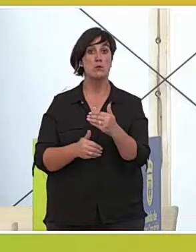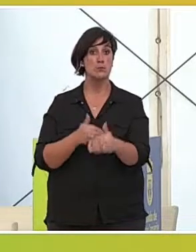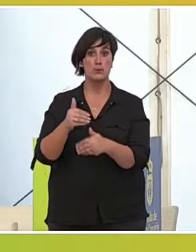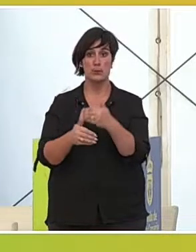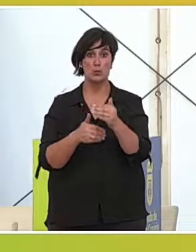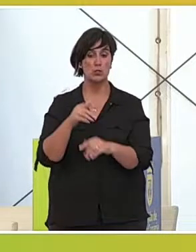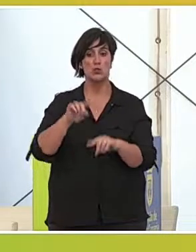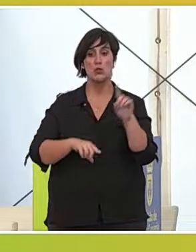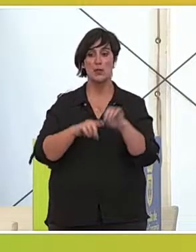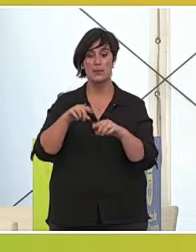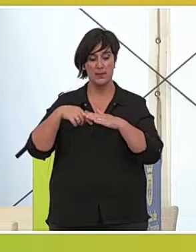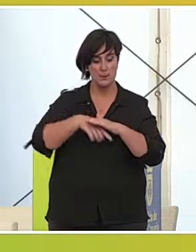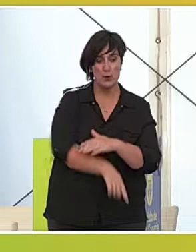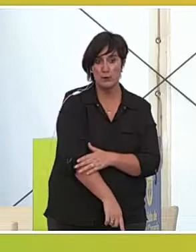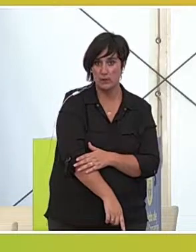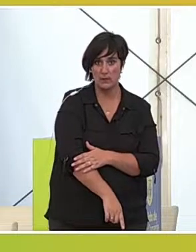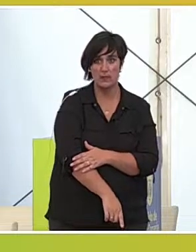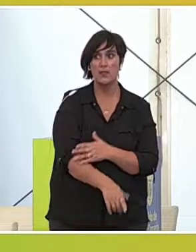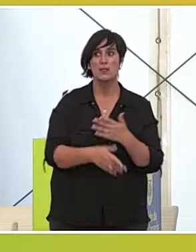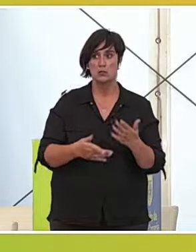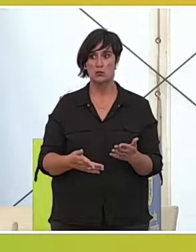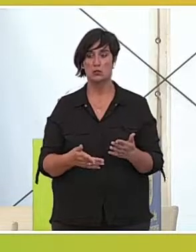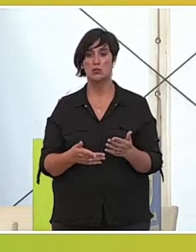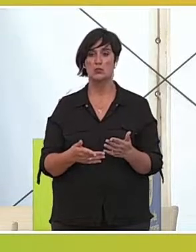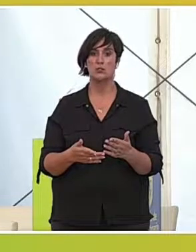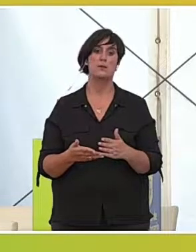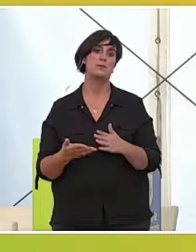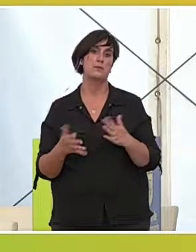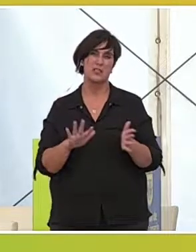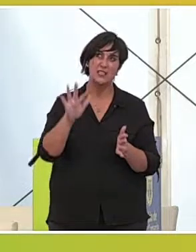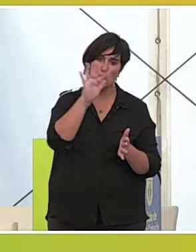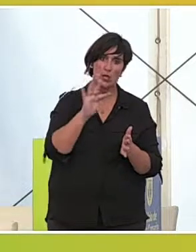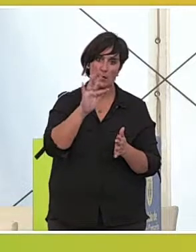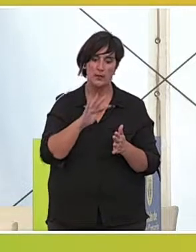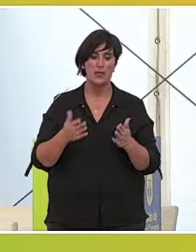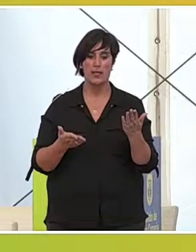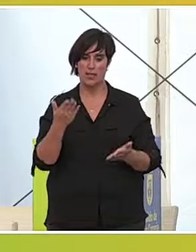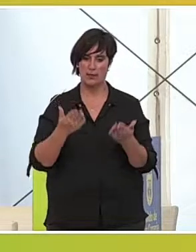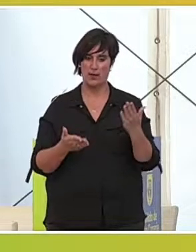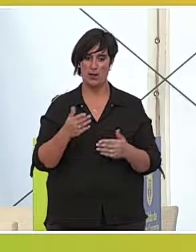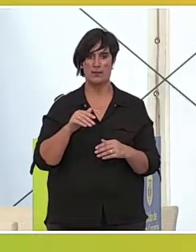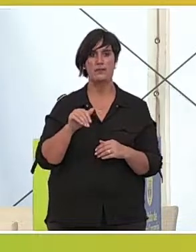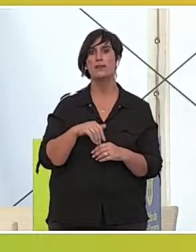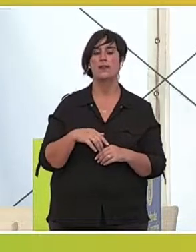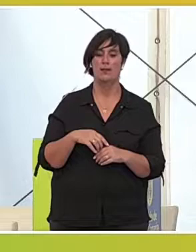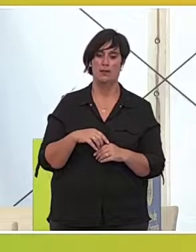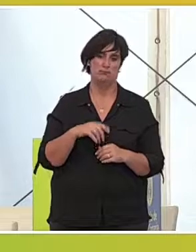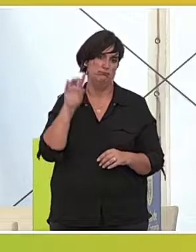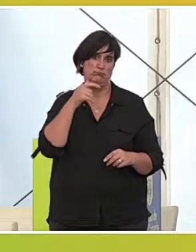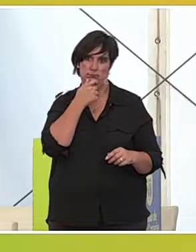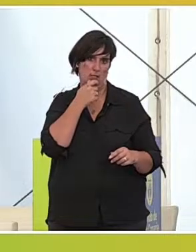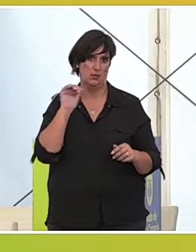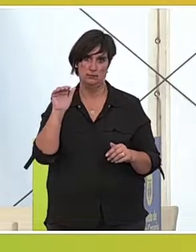que depende de la profundidad, sería equivalente onshore, teóricamente onshore, que offshore. Después veremos que no